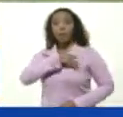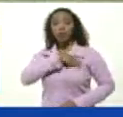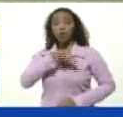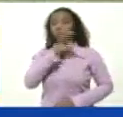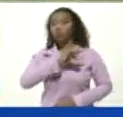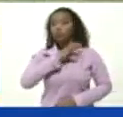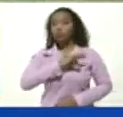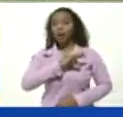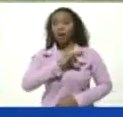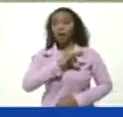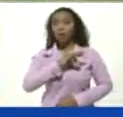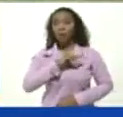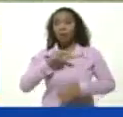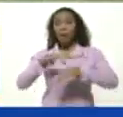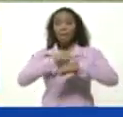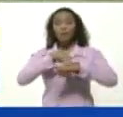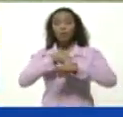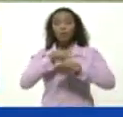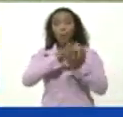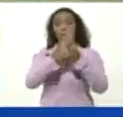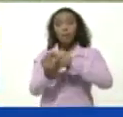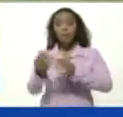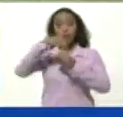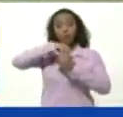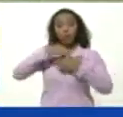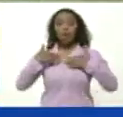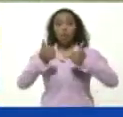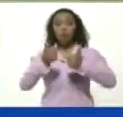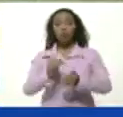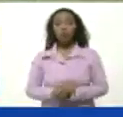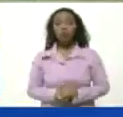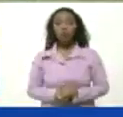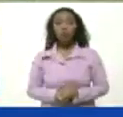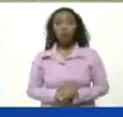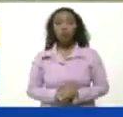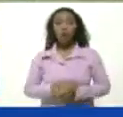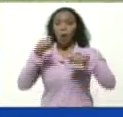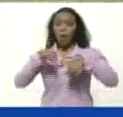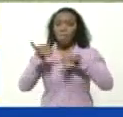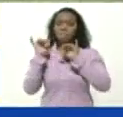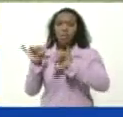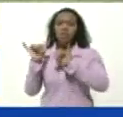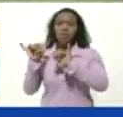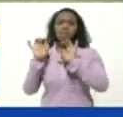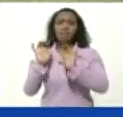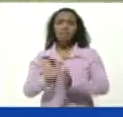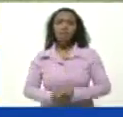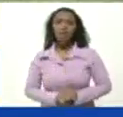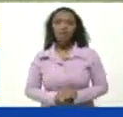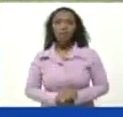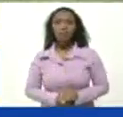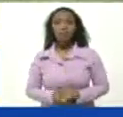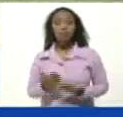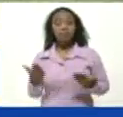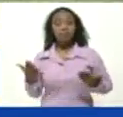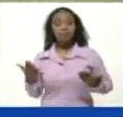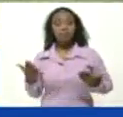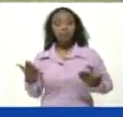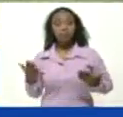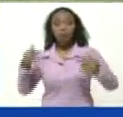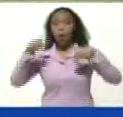sociales, de la misión Barrio Adentro Salud. Hoy mismo. Y